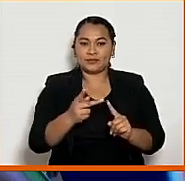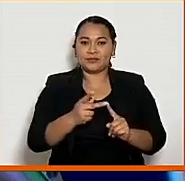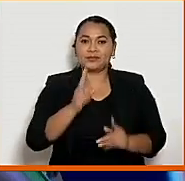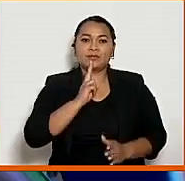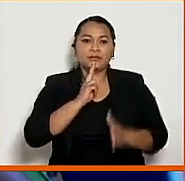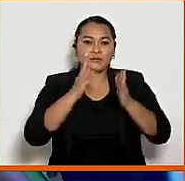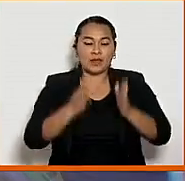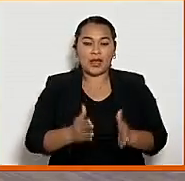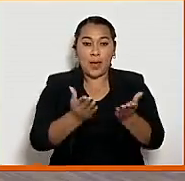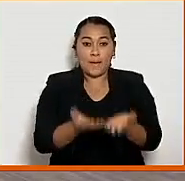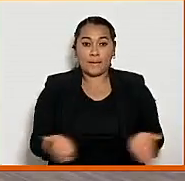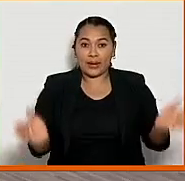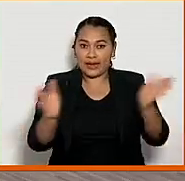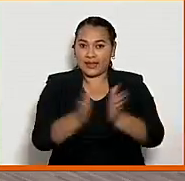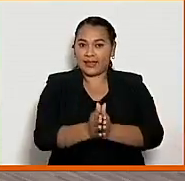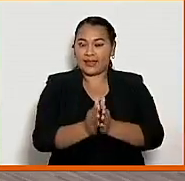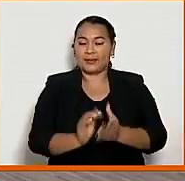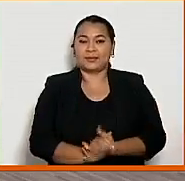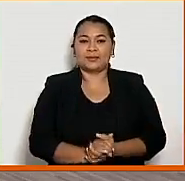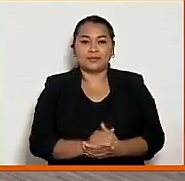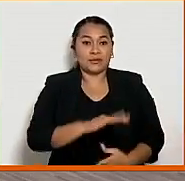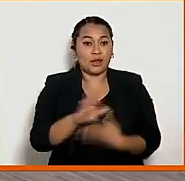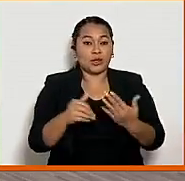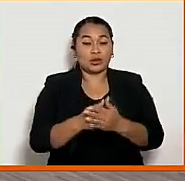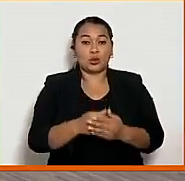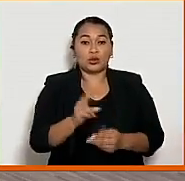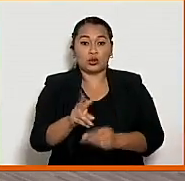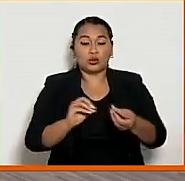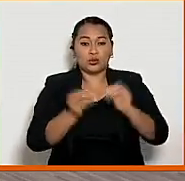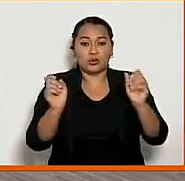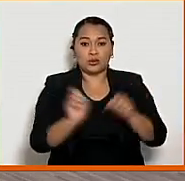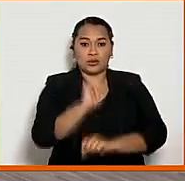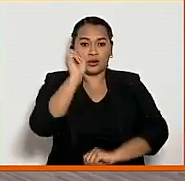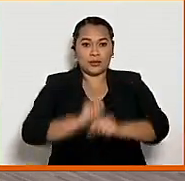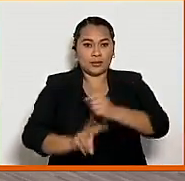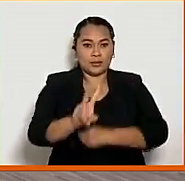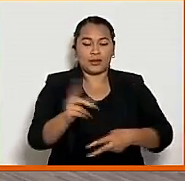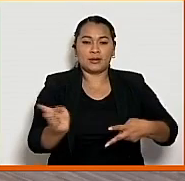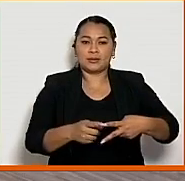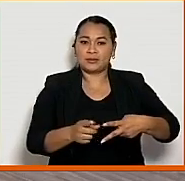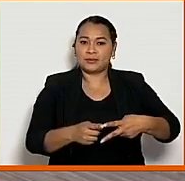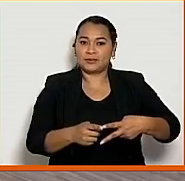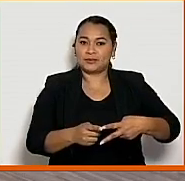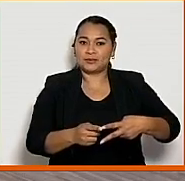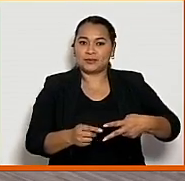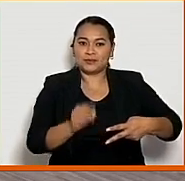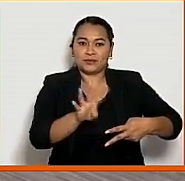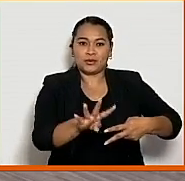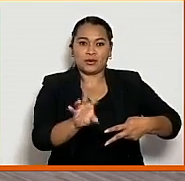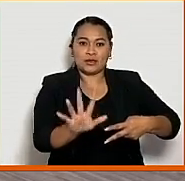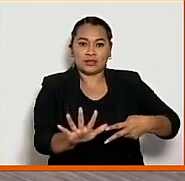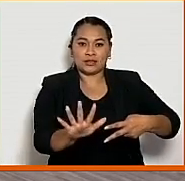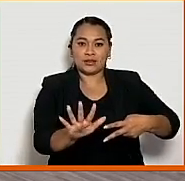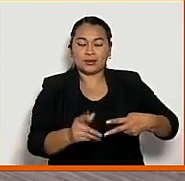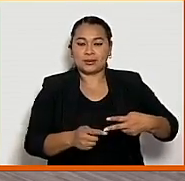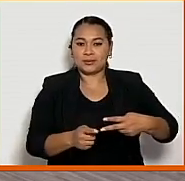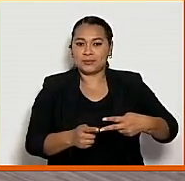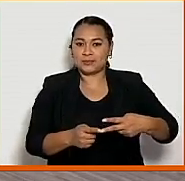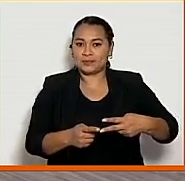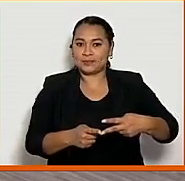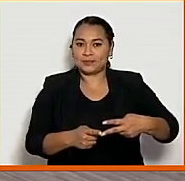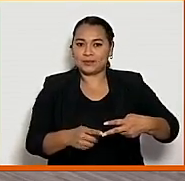catrachada baleada. Los números ganadores para premiados en esta mañana son posición 1, 45, posición